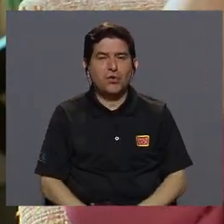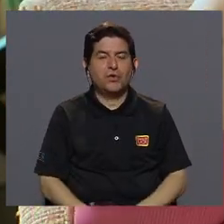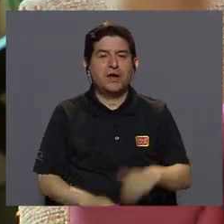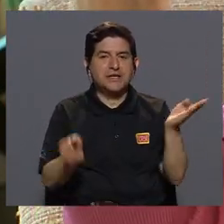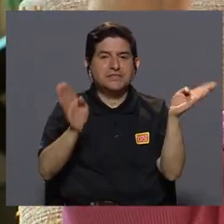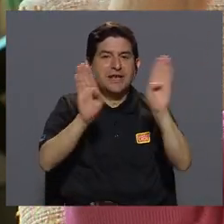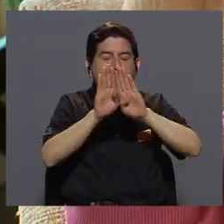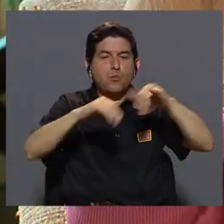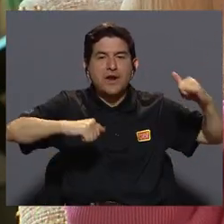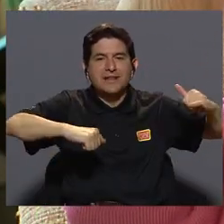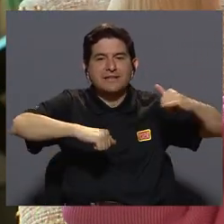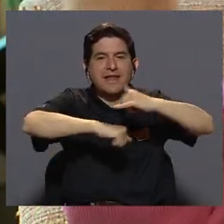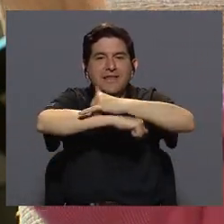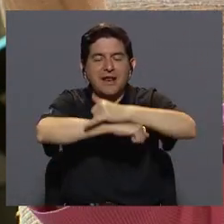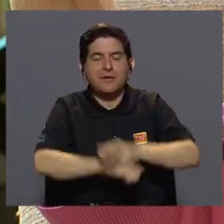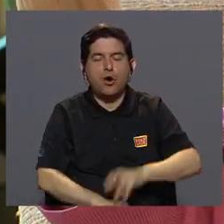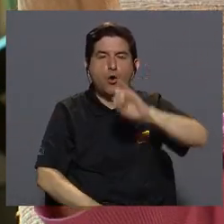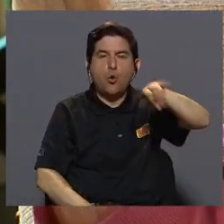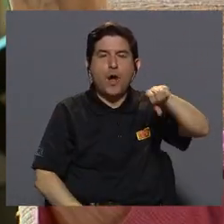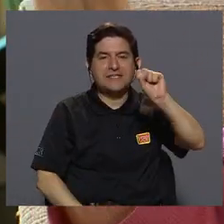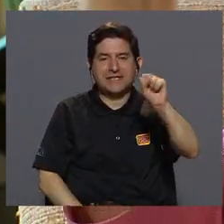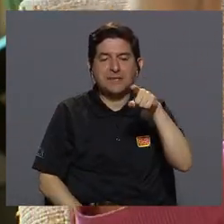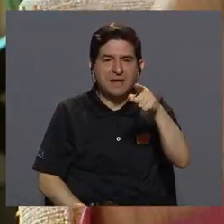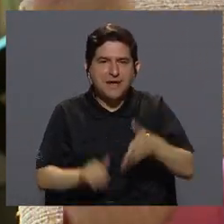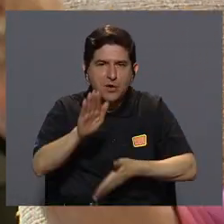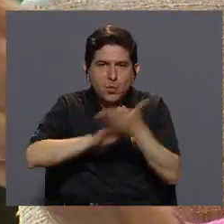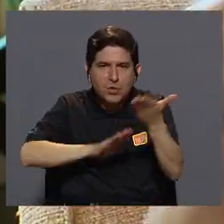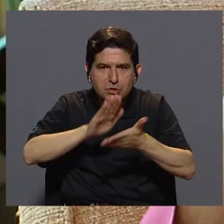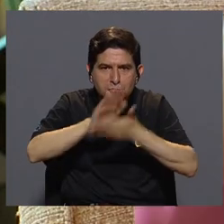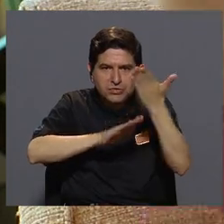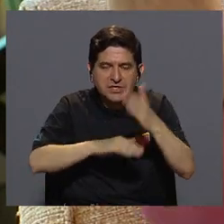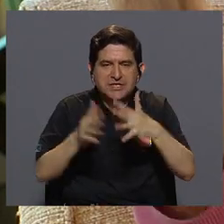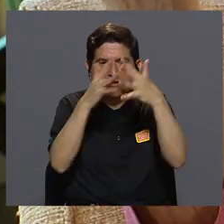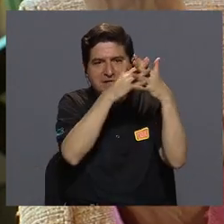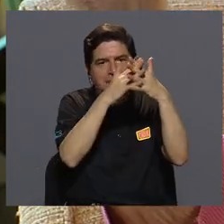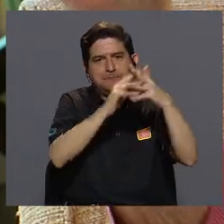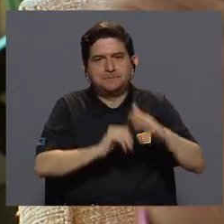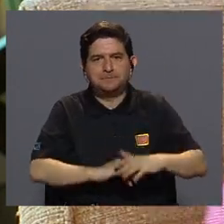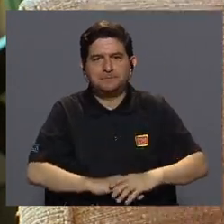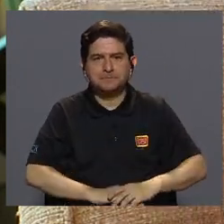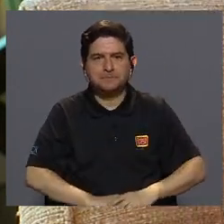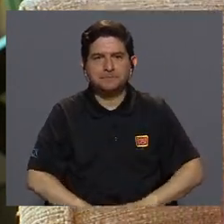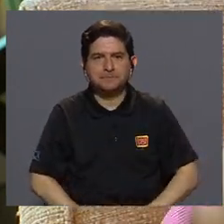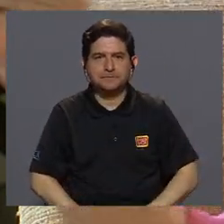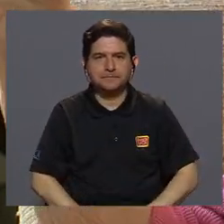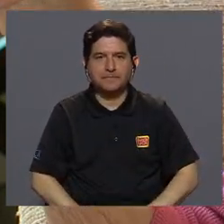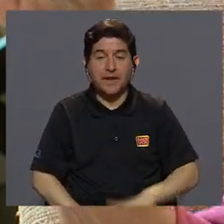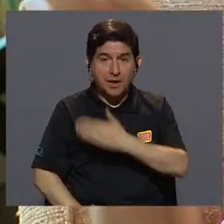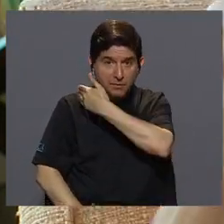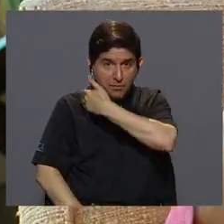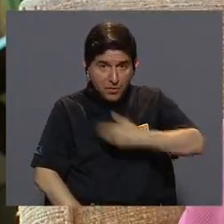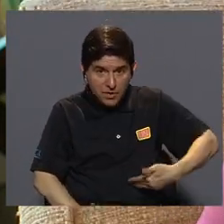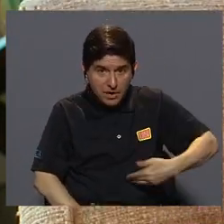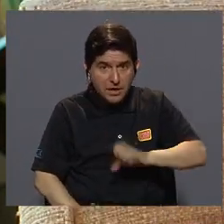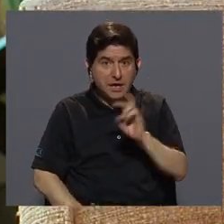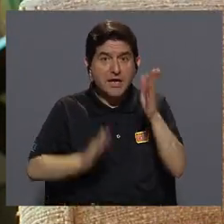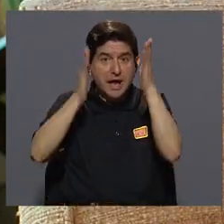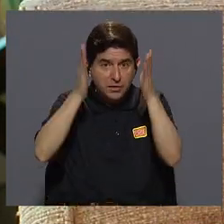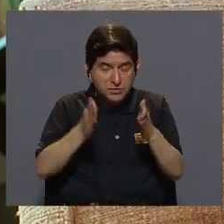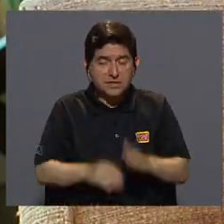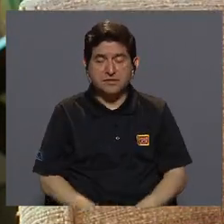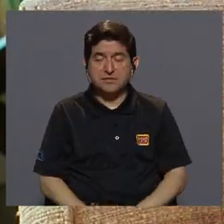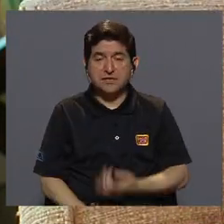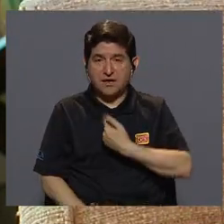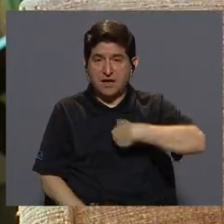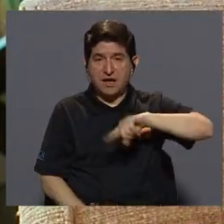del aeropuerto Juan Santa María cuando usted salga para los Estados Unidos, porque al presidente y a los